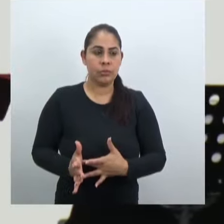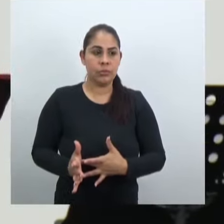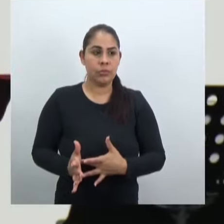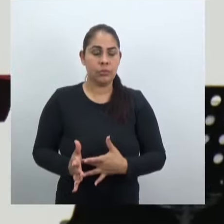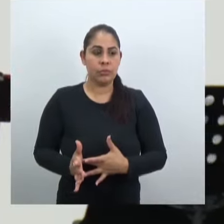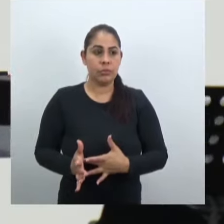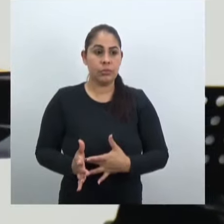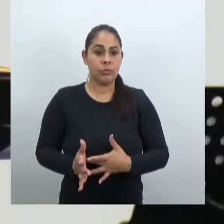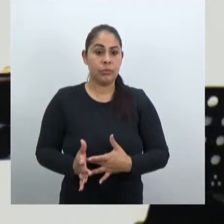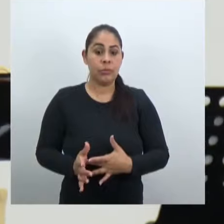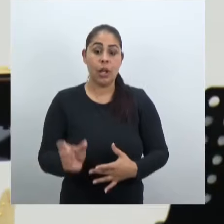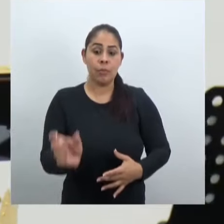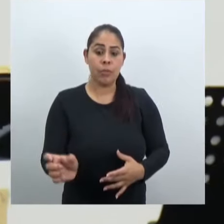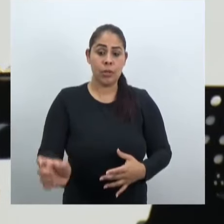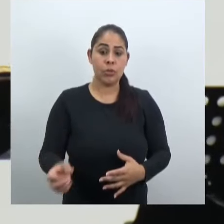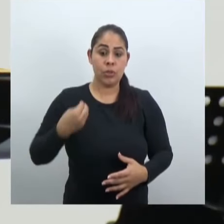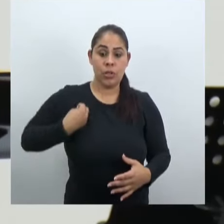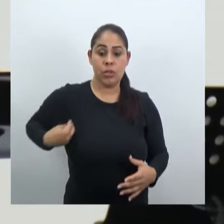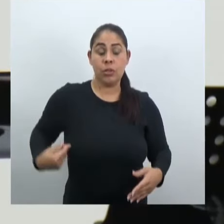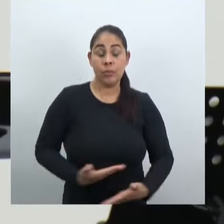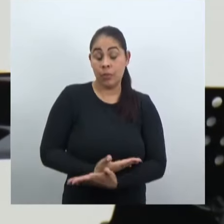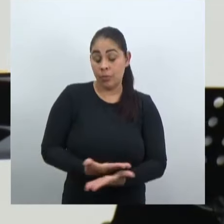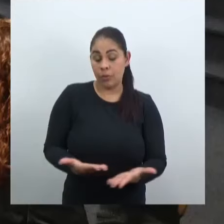unos que confiaban en sí mismos, queridos, tener